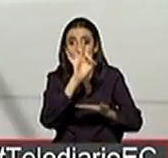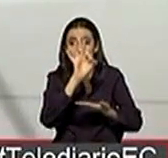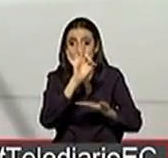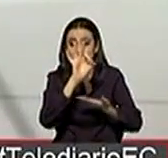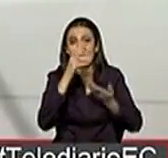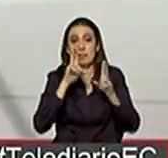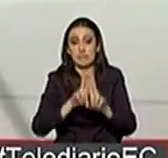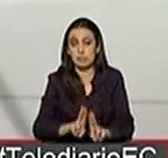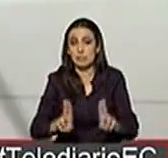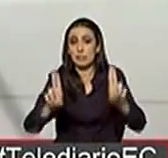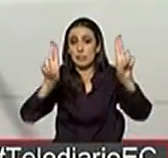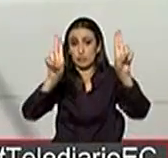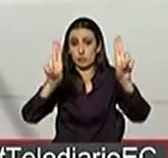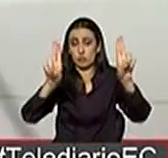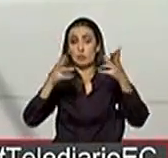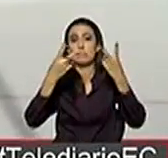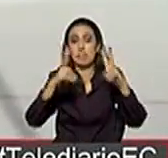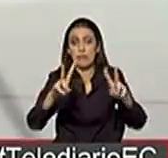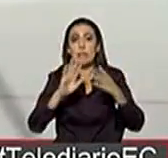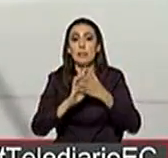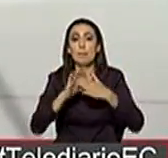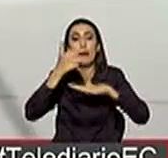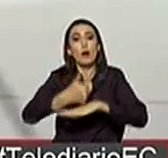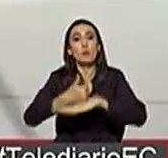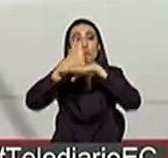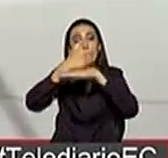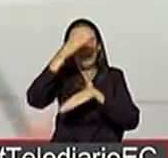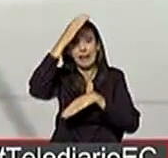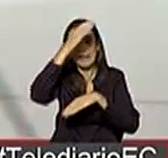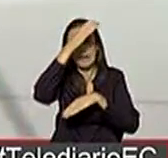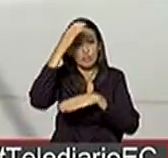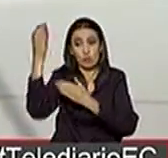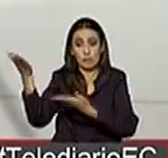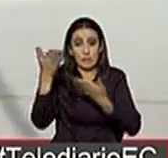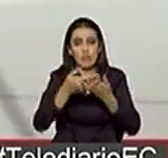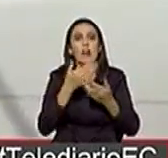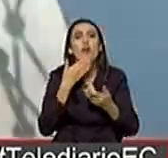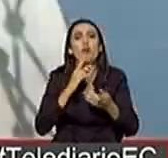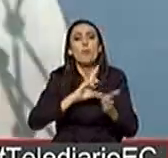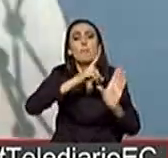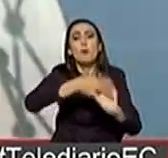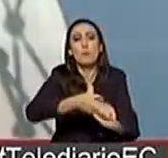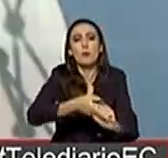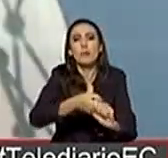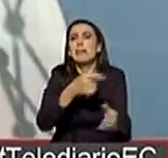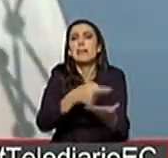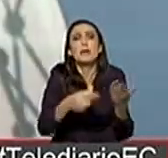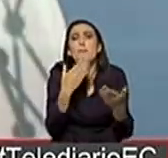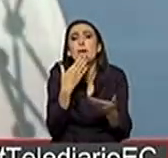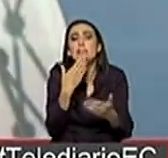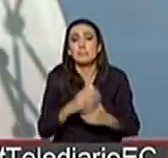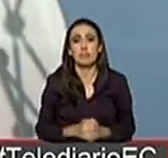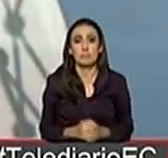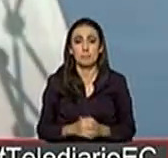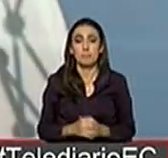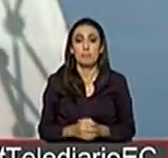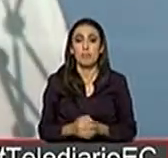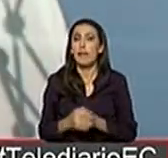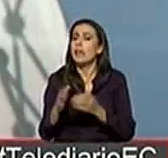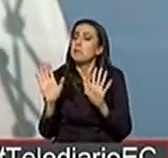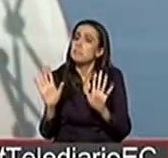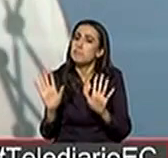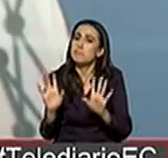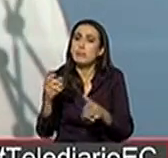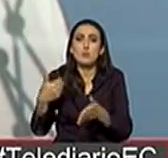naciones unidas en nuestro país y de la conferencia episcopal ecuatoriana dentro de este proceso de diálogo la verdad que cualquier actor que pueda intervenir